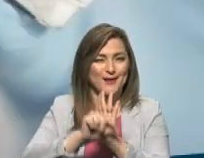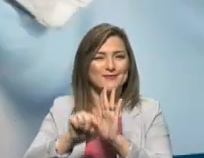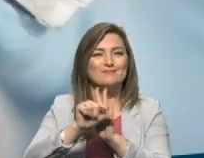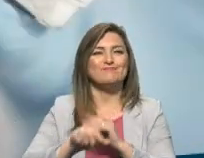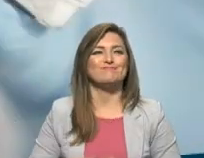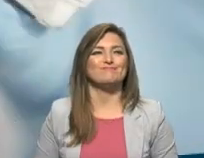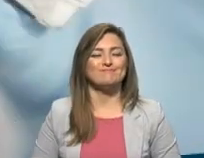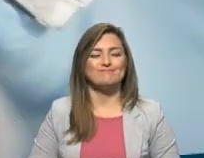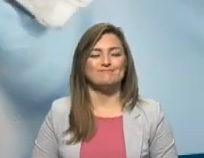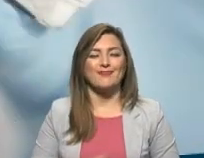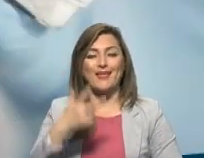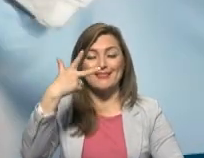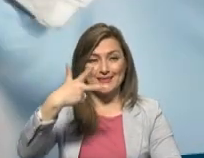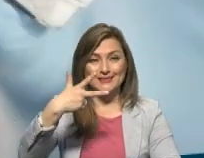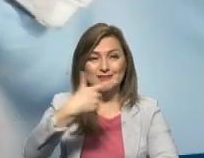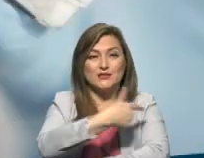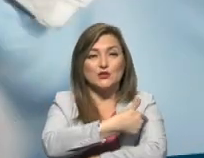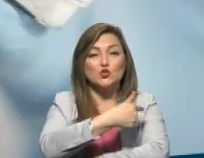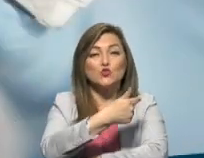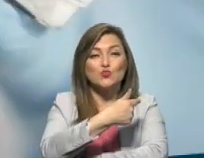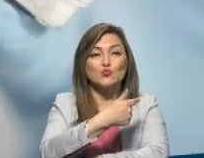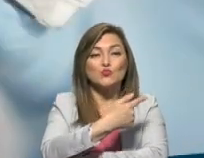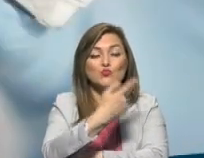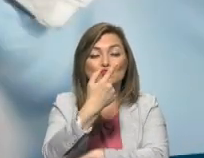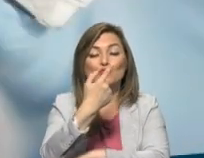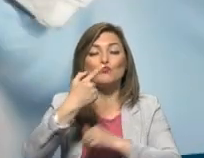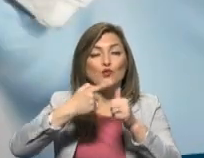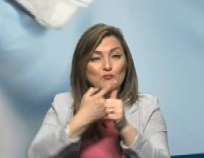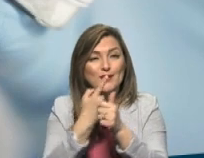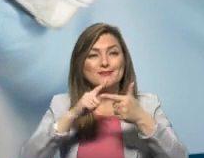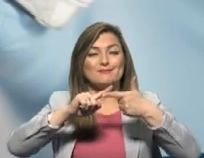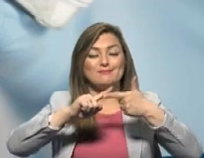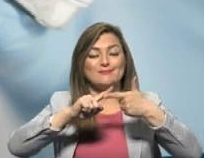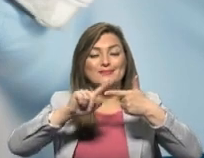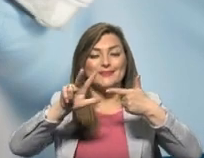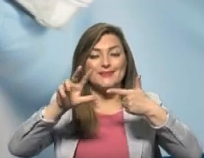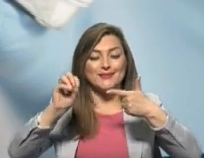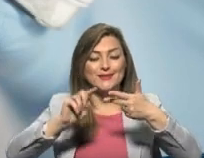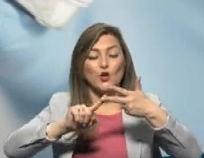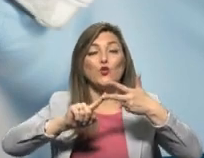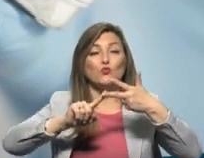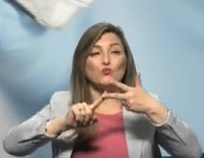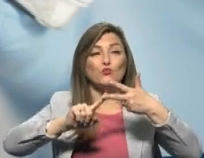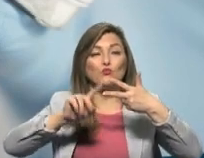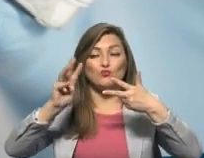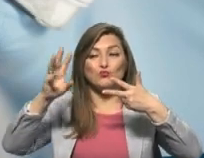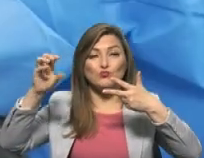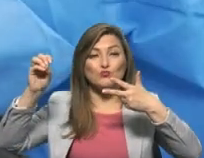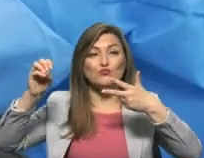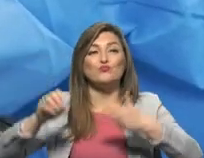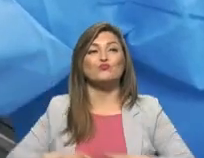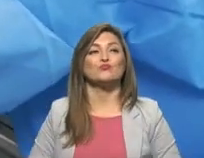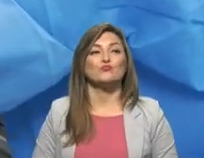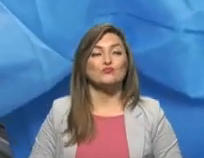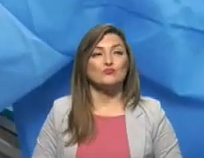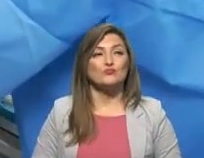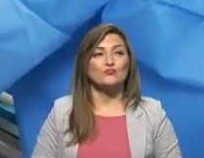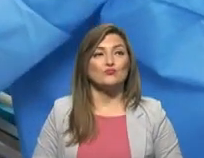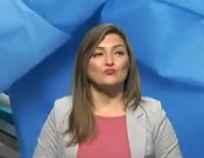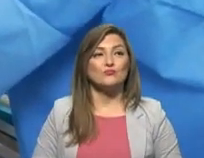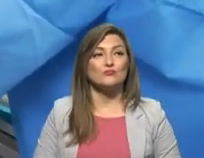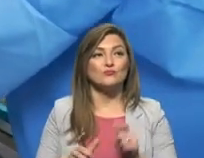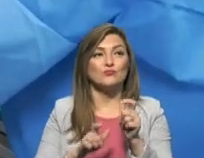vacuna requiere 3 dosis, una que se aplica en el día 0, otra en el día 30 y la última en el día 60. Y hasta la fecha son